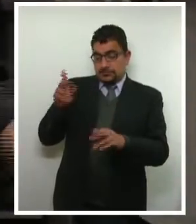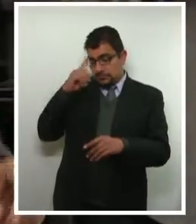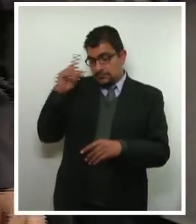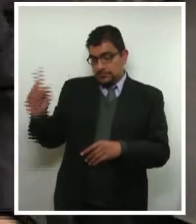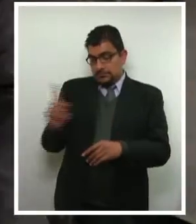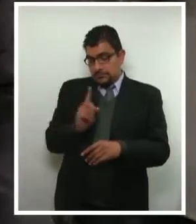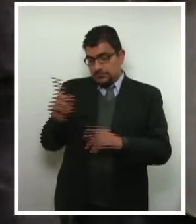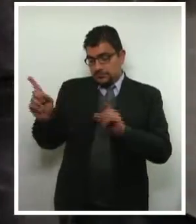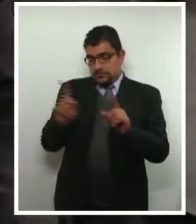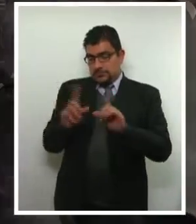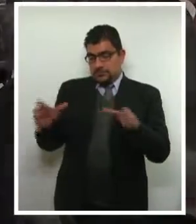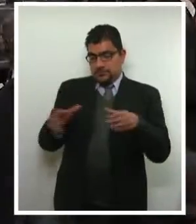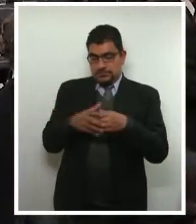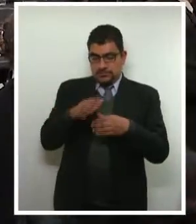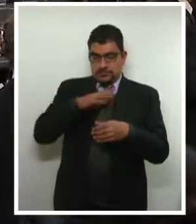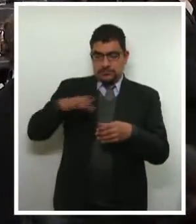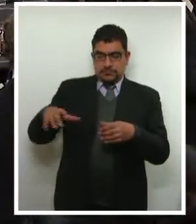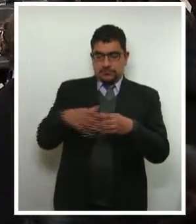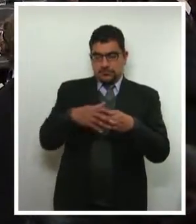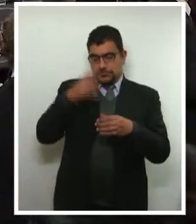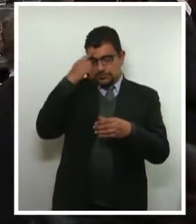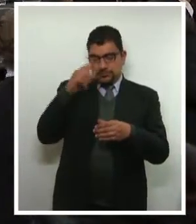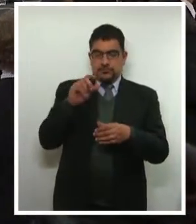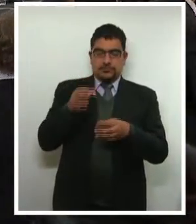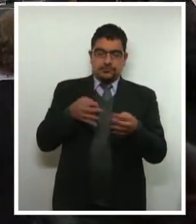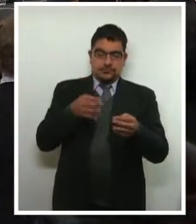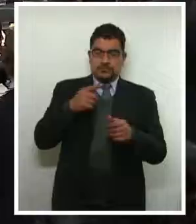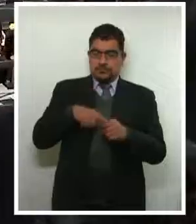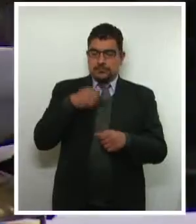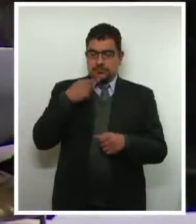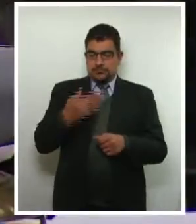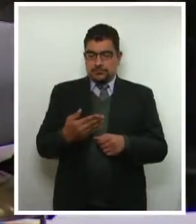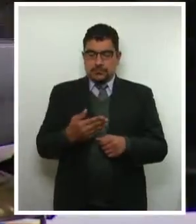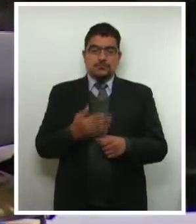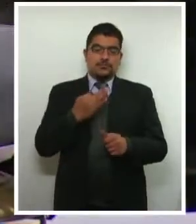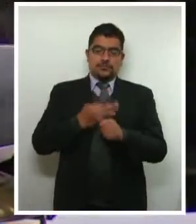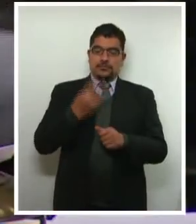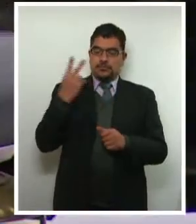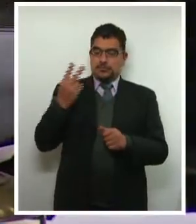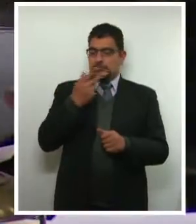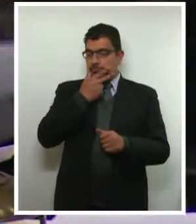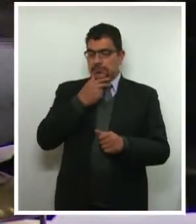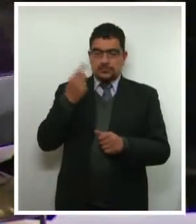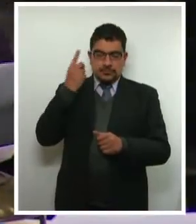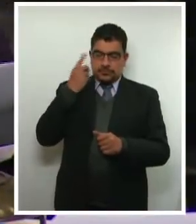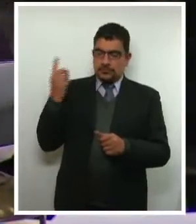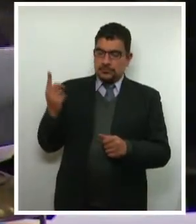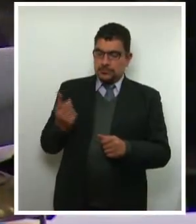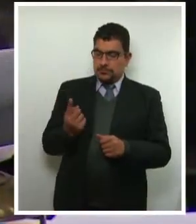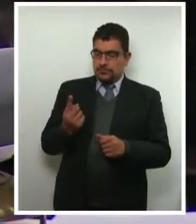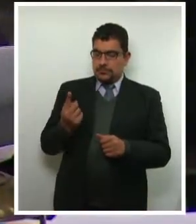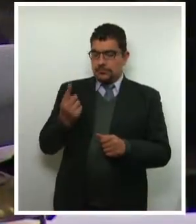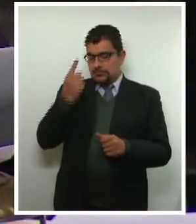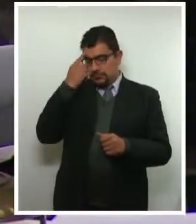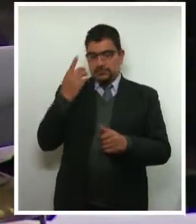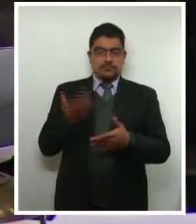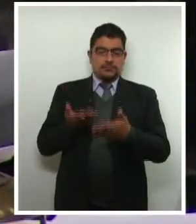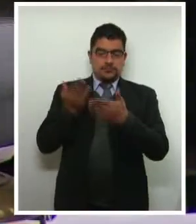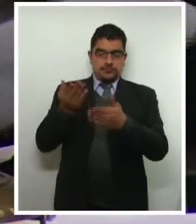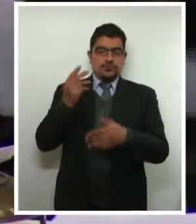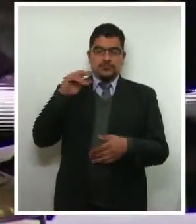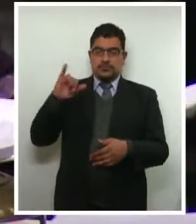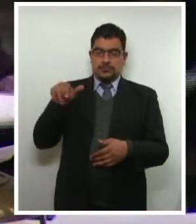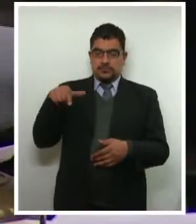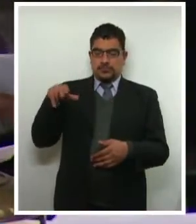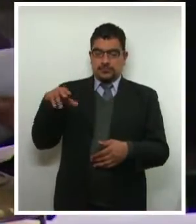al Consejo de la Judicatura. ¿Es cuánto, Presidenta? Sí, hay 2 diputados que piden la palabra, el diputado